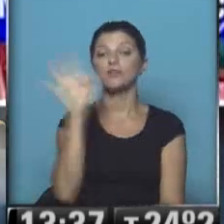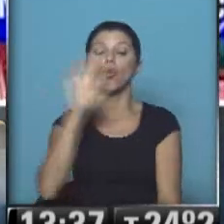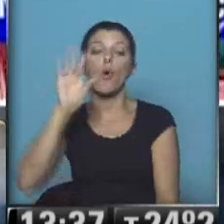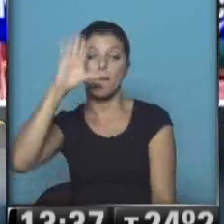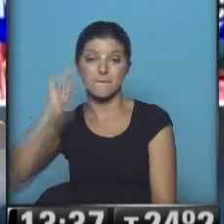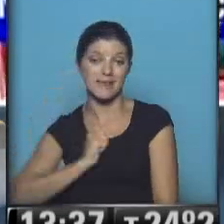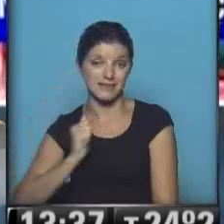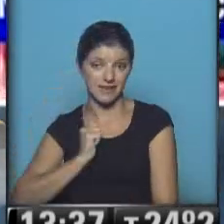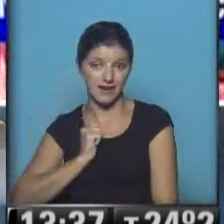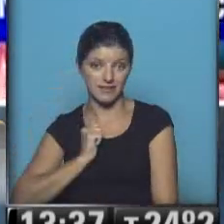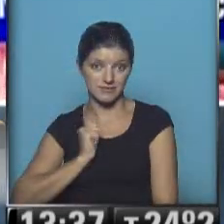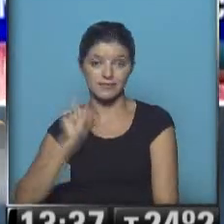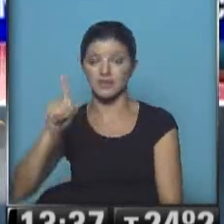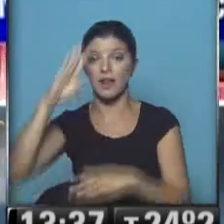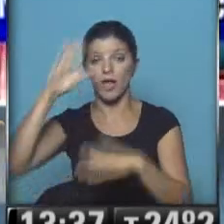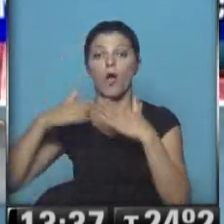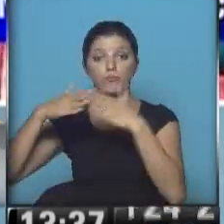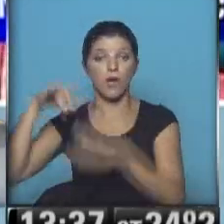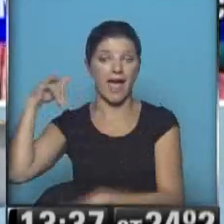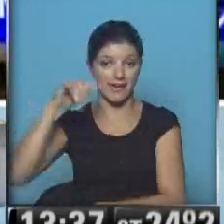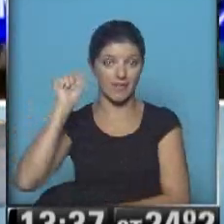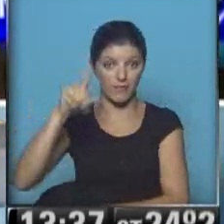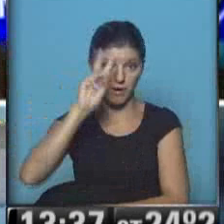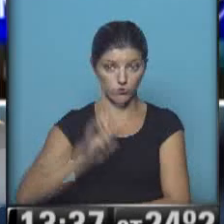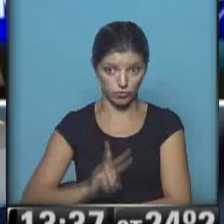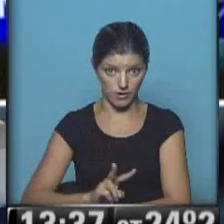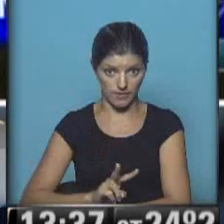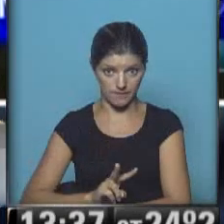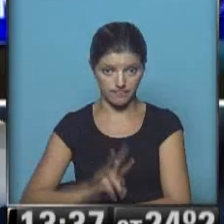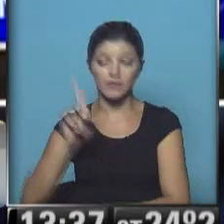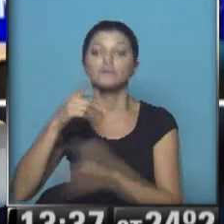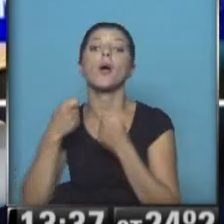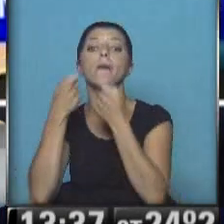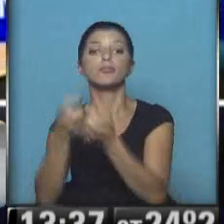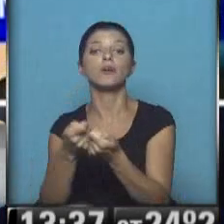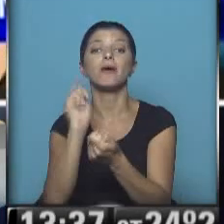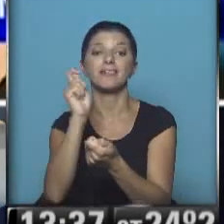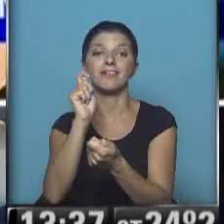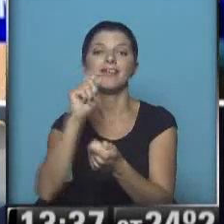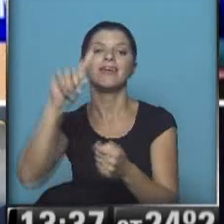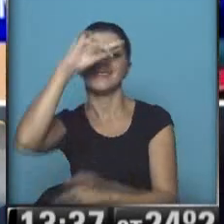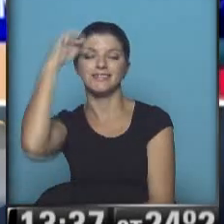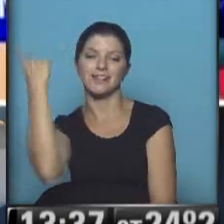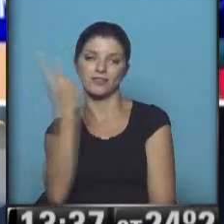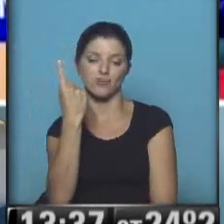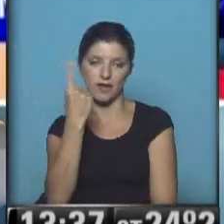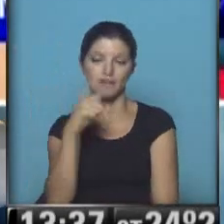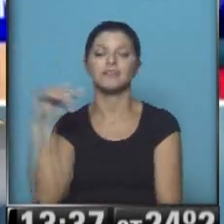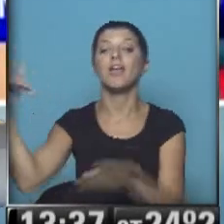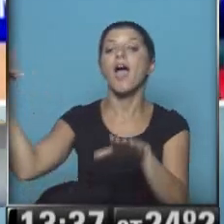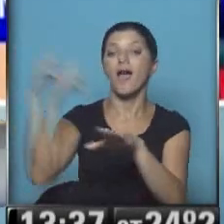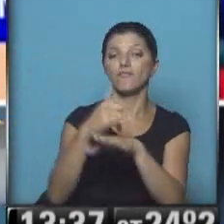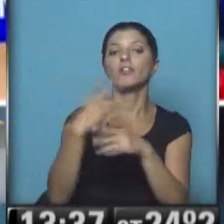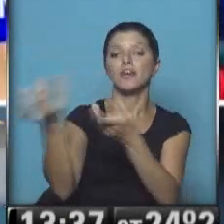de la fuerza aérea de Venezuela con respaldo o apoyo desde el exterior inclusive con naves que van a ser